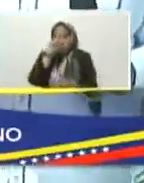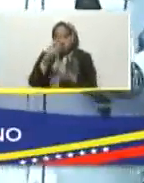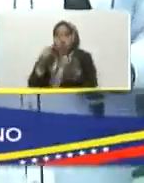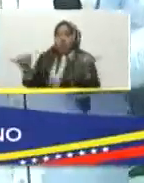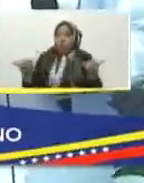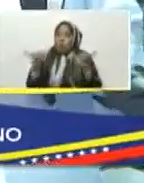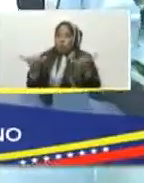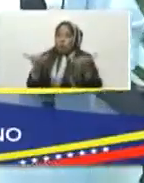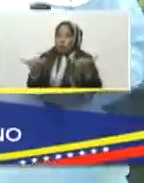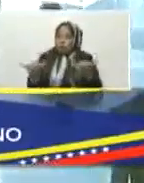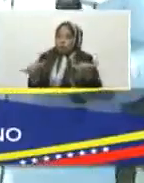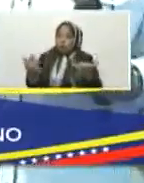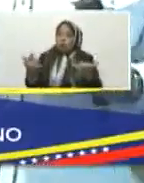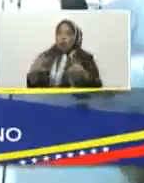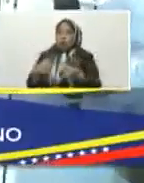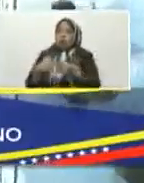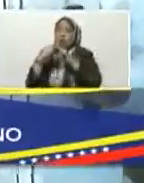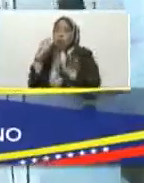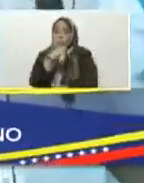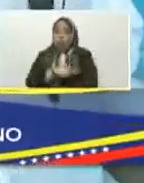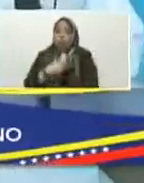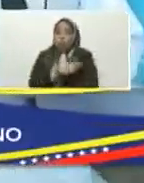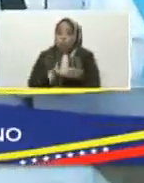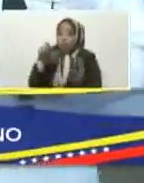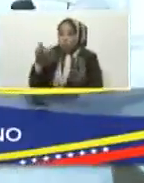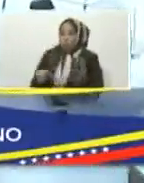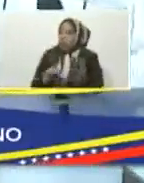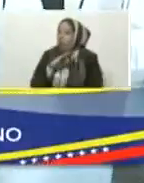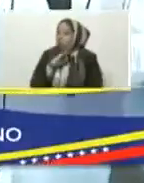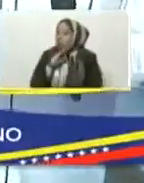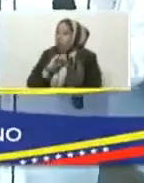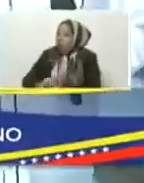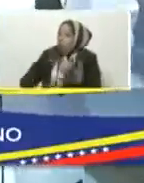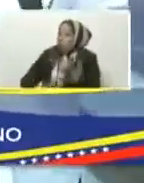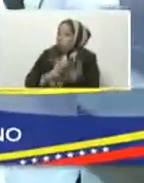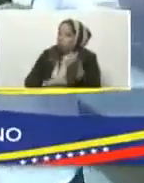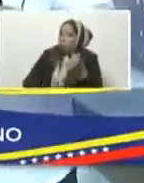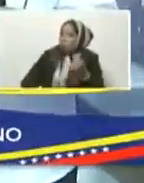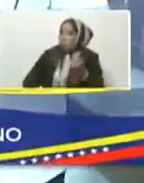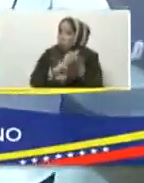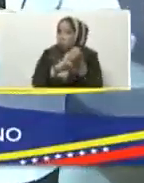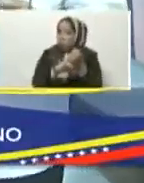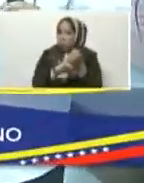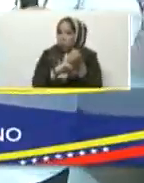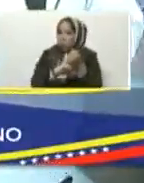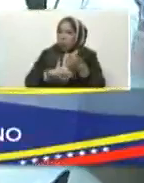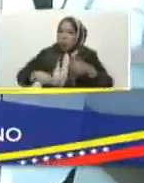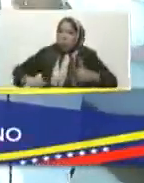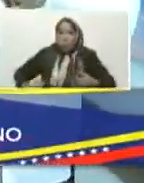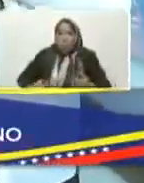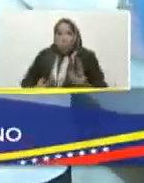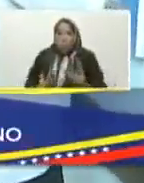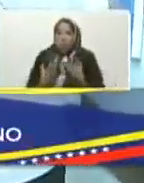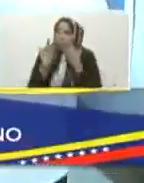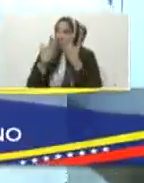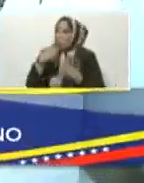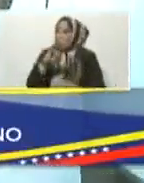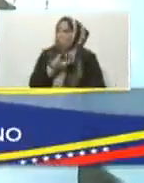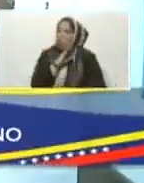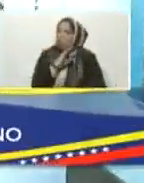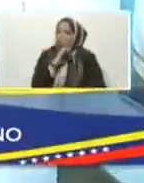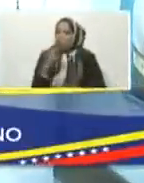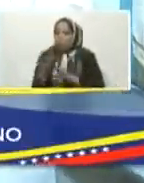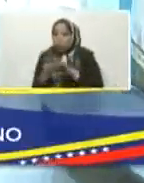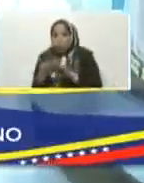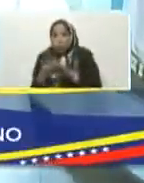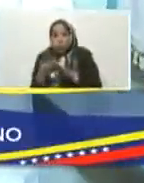hospital a recibir apoyo y a tener la esperanza que se va a curar cuando uno tiene una enfermedad. Soluciones,